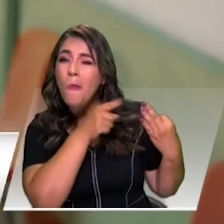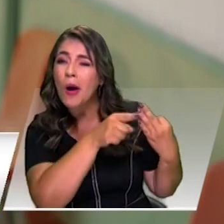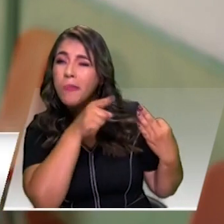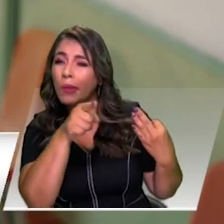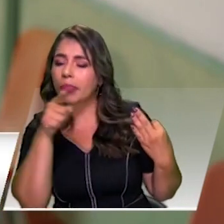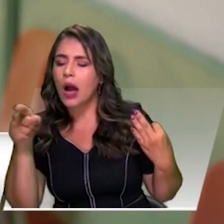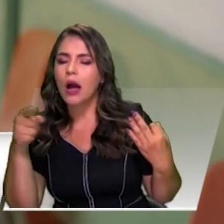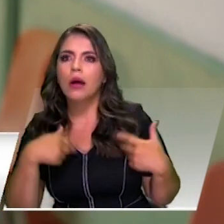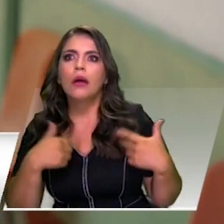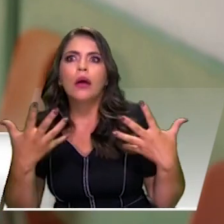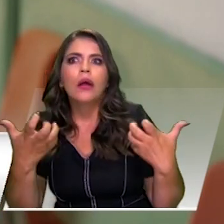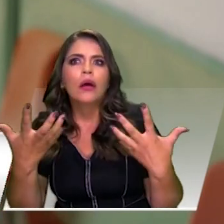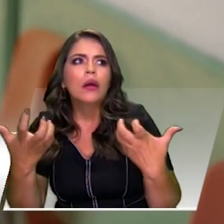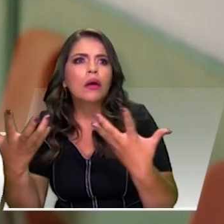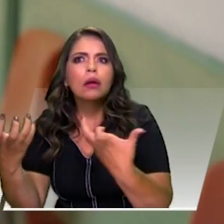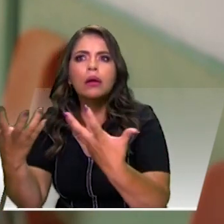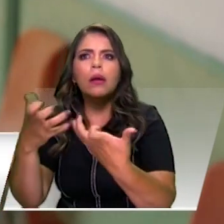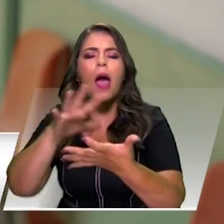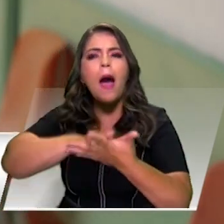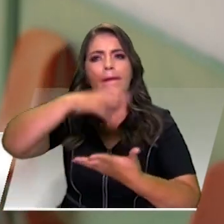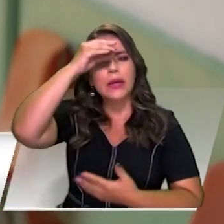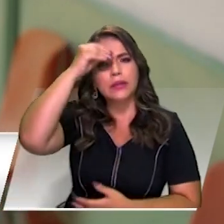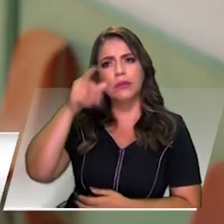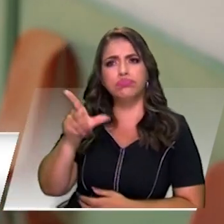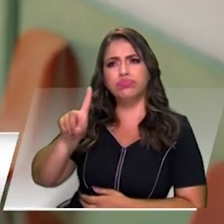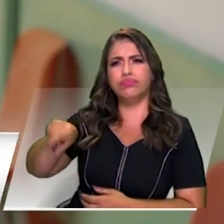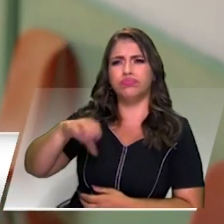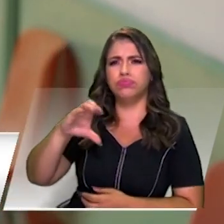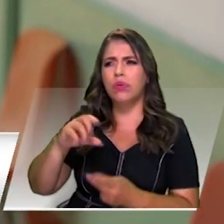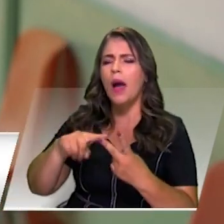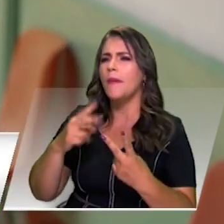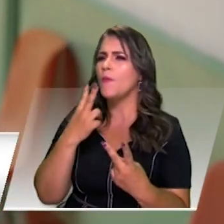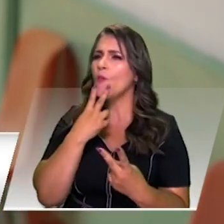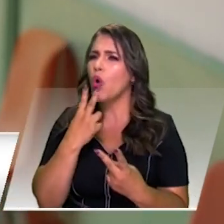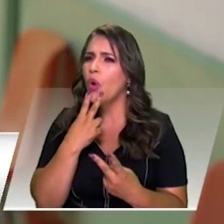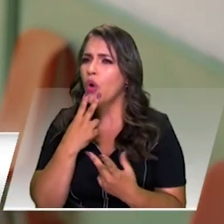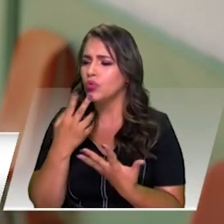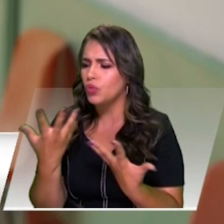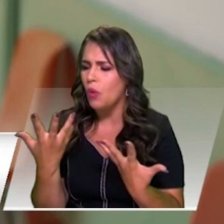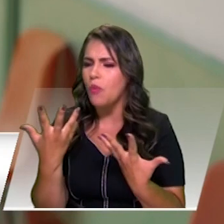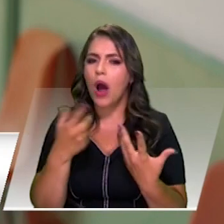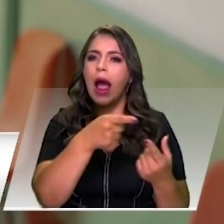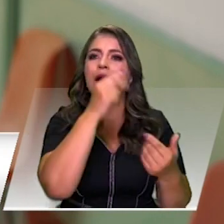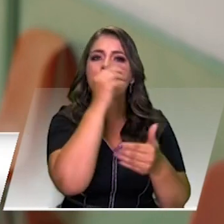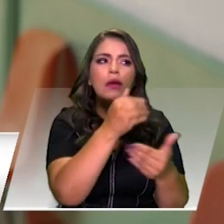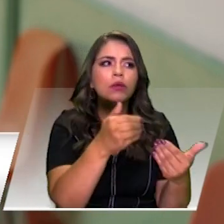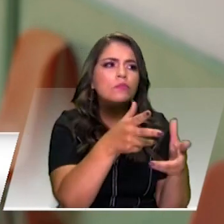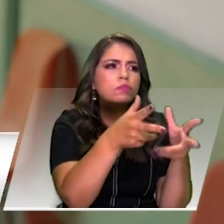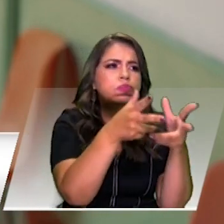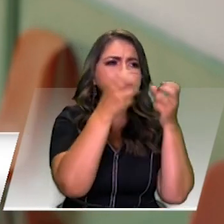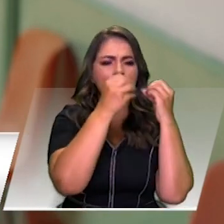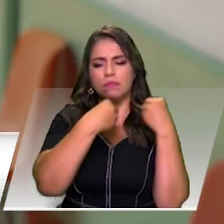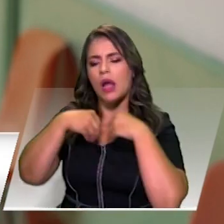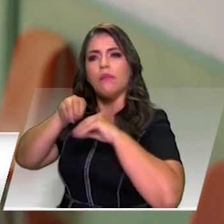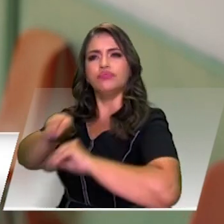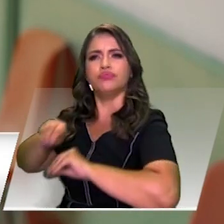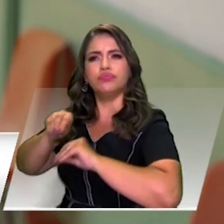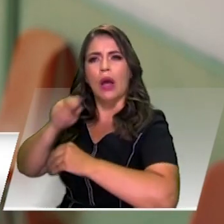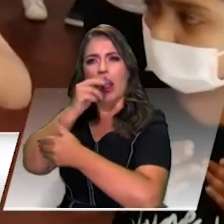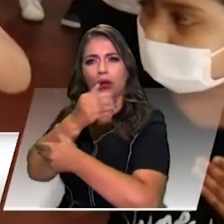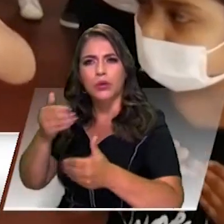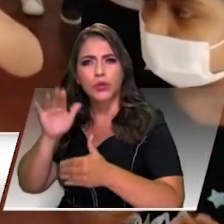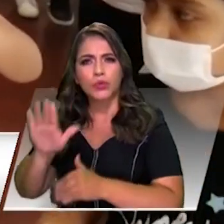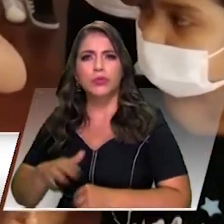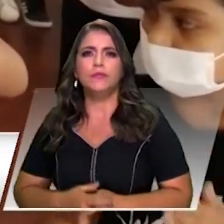mucho interés en aprender de cuenta propia vocabulario para ellos fortalecer el aprendizaje y la enseñanza de las señas al